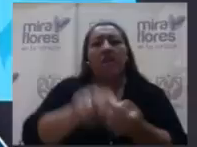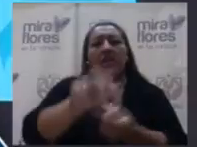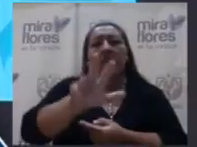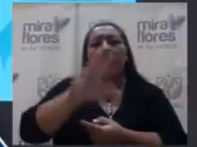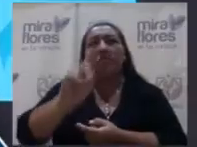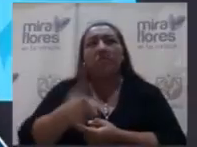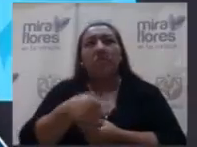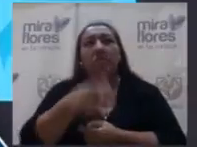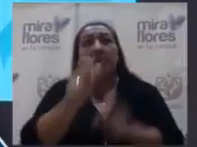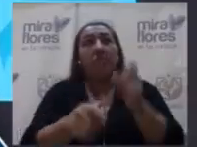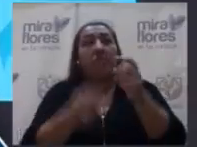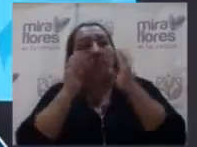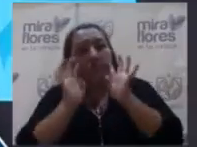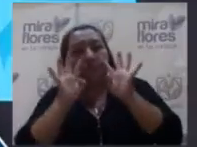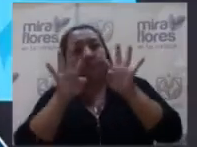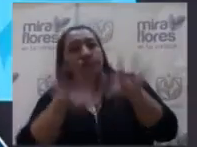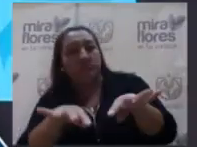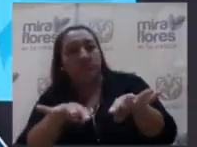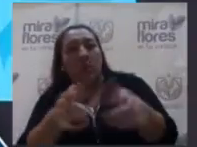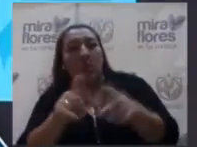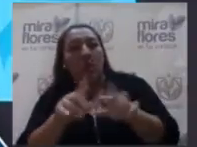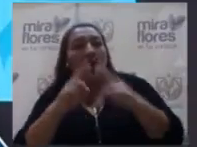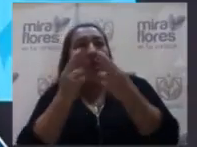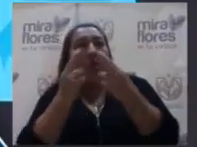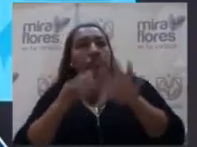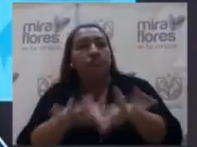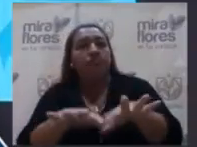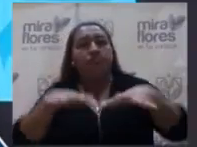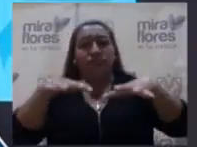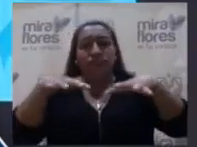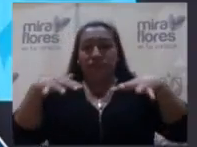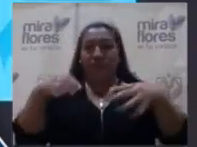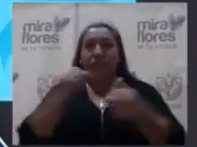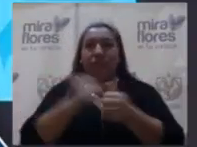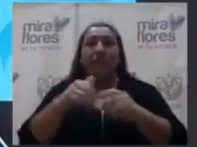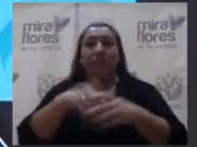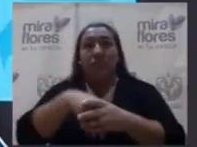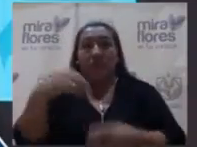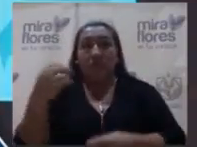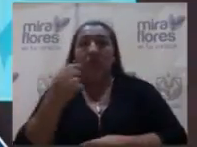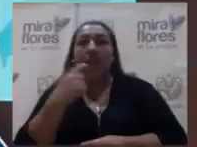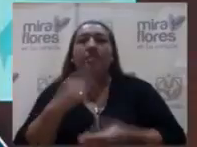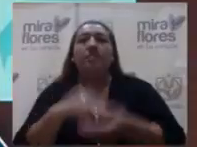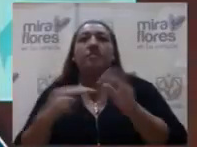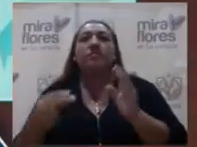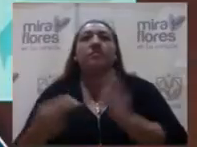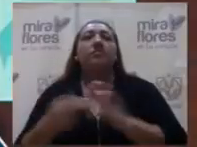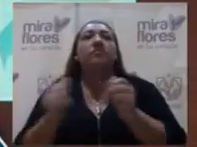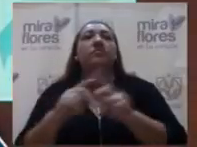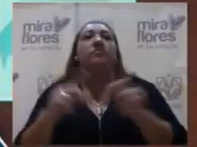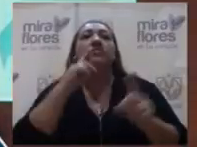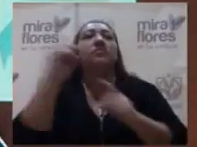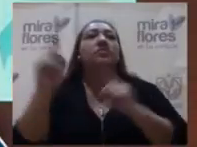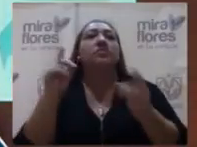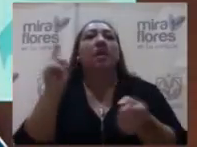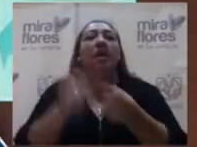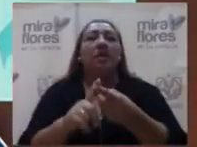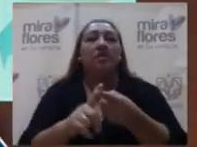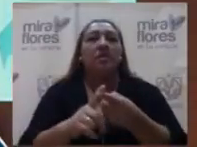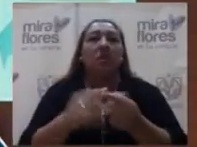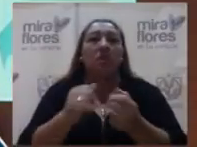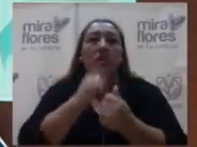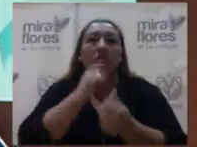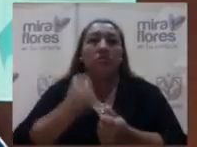3.000 espectadores, pues los eventos que sobrepasan dicho aforo son, las inspecciones son llevadas a cabo por